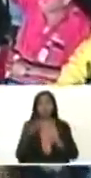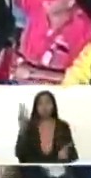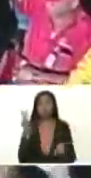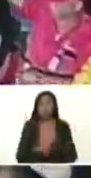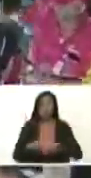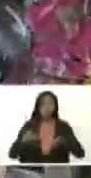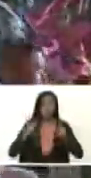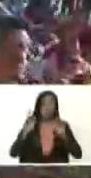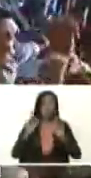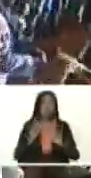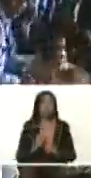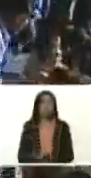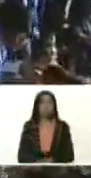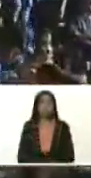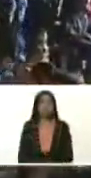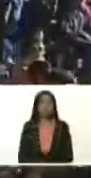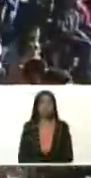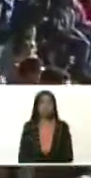¡Aprobado!